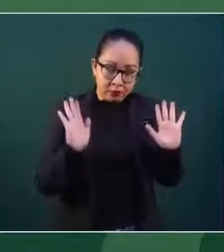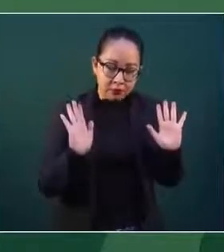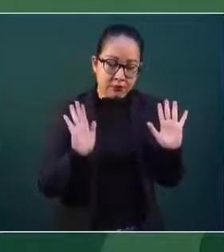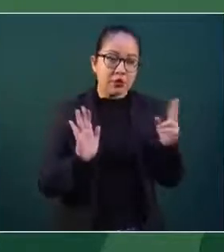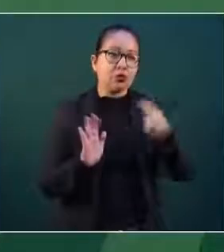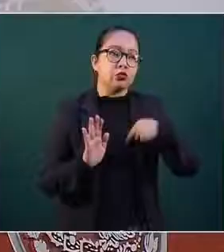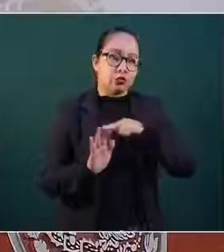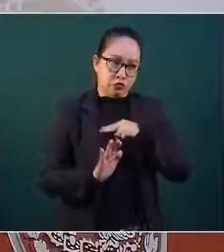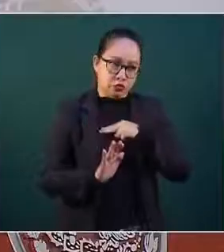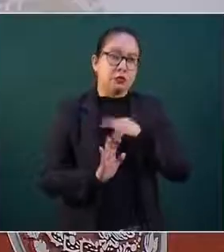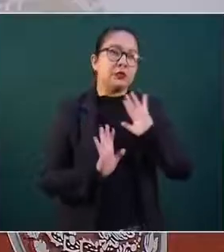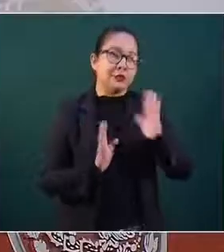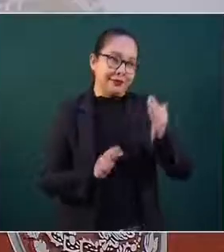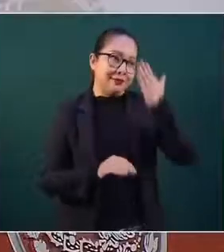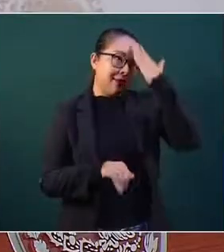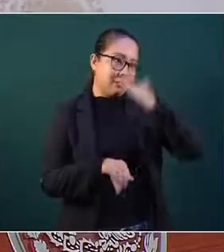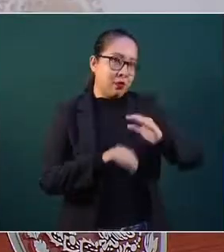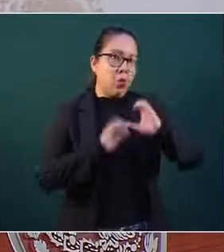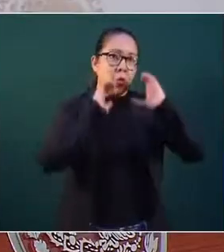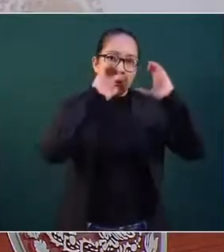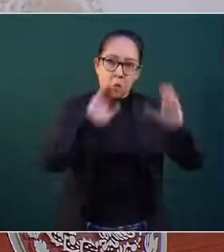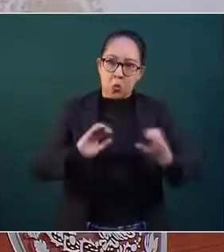sabemos cuidarnos todos,